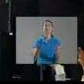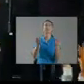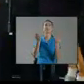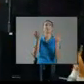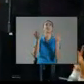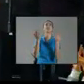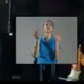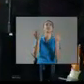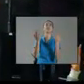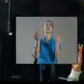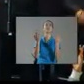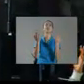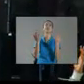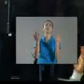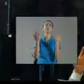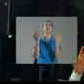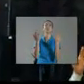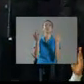Levántate,